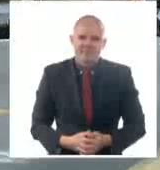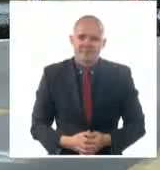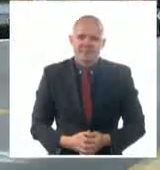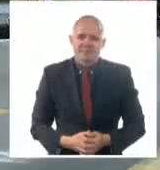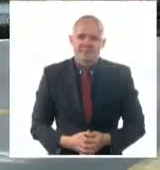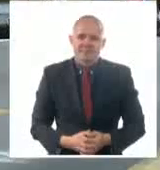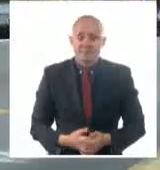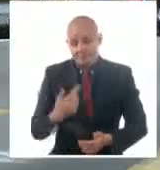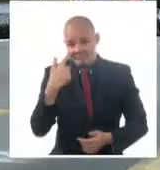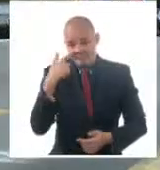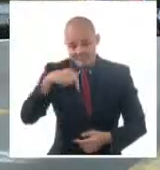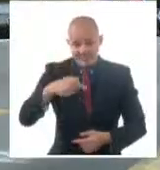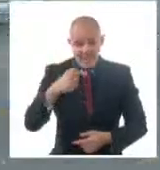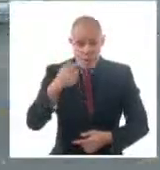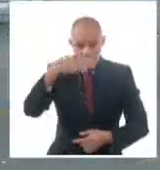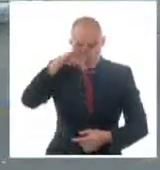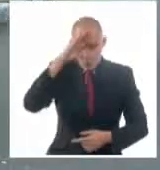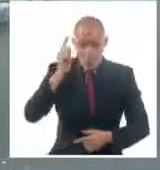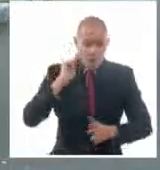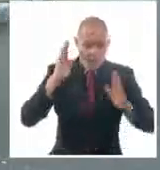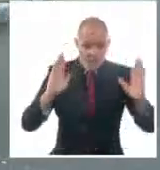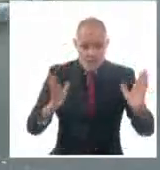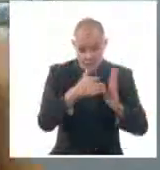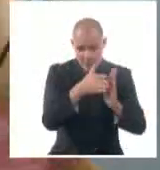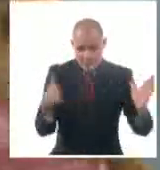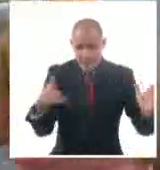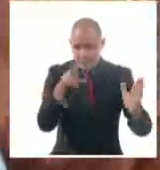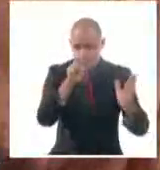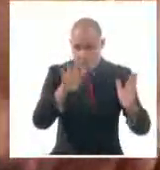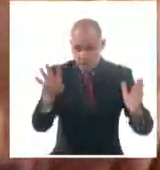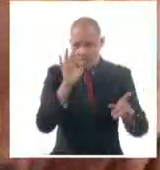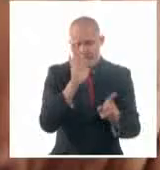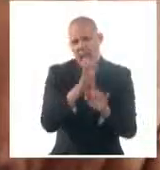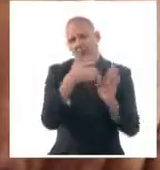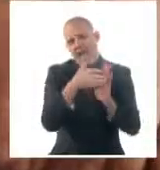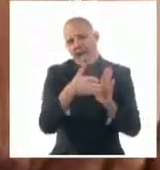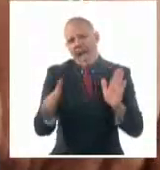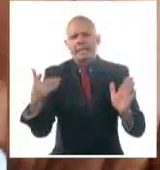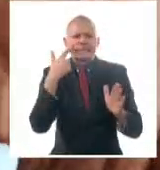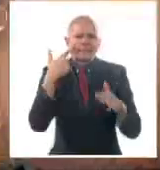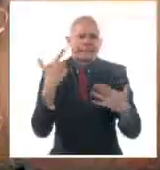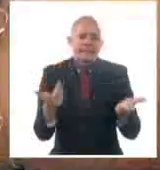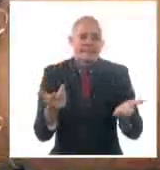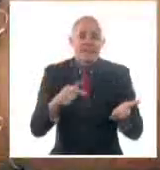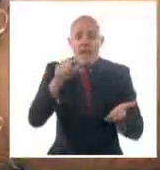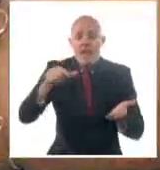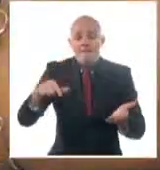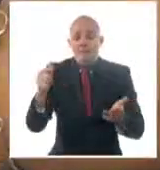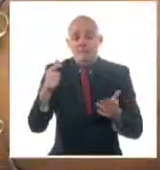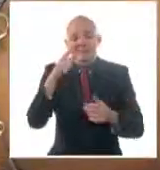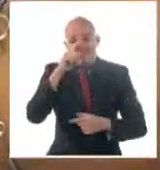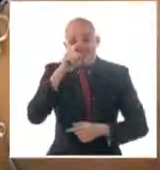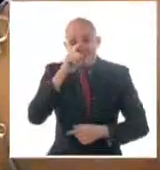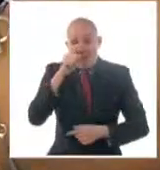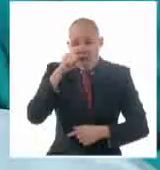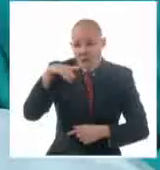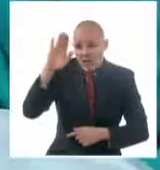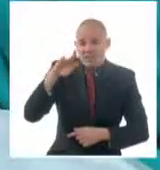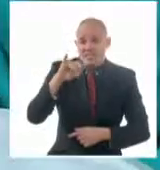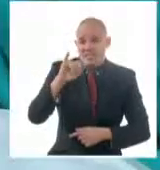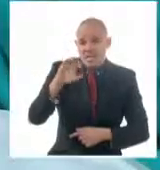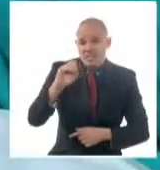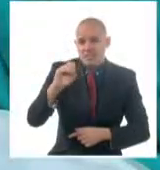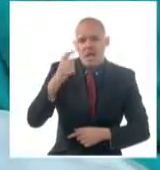Cuba inicia un año con paradojas y desafíos en el escenario demográfico. La población con 60 años y más crece, mientras la tasa global de